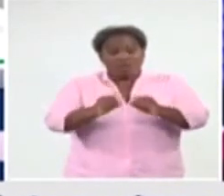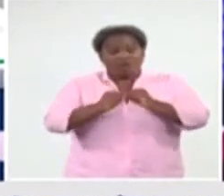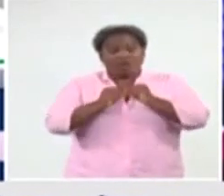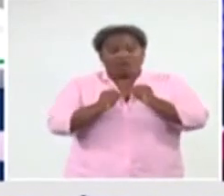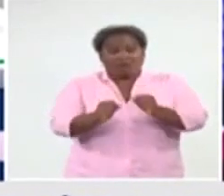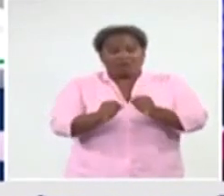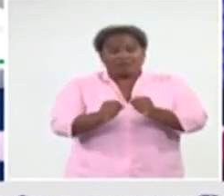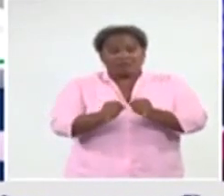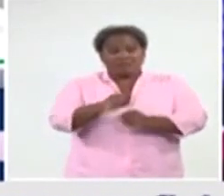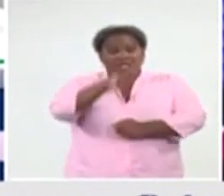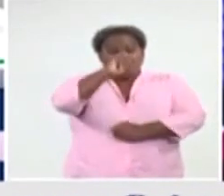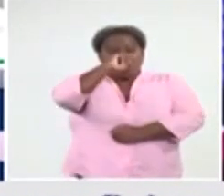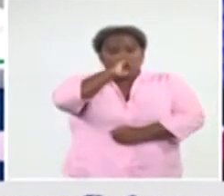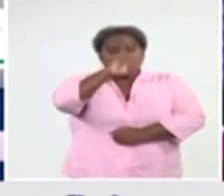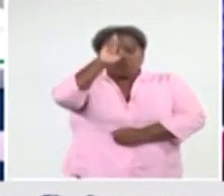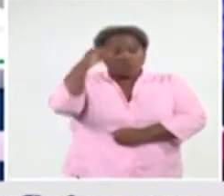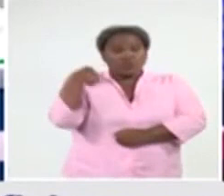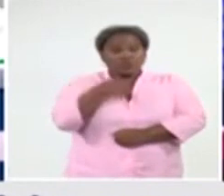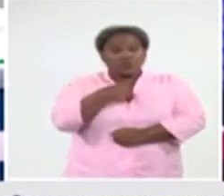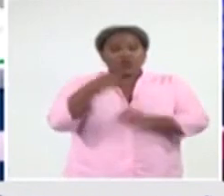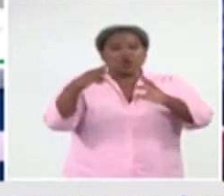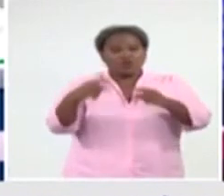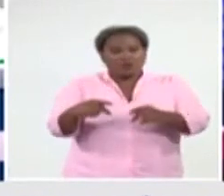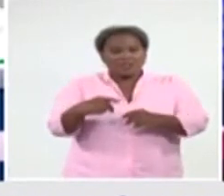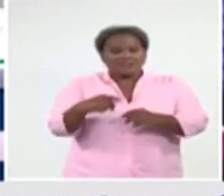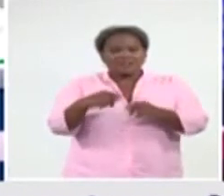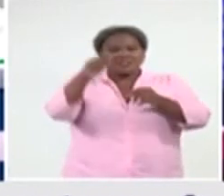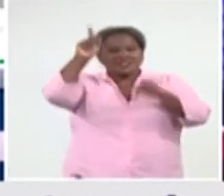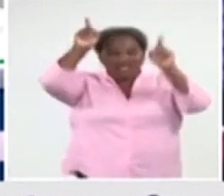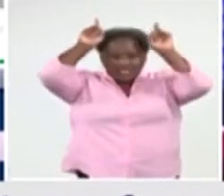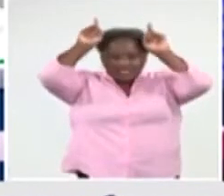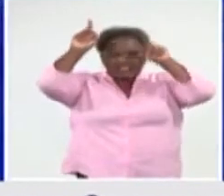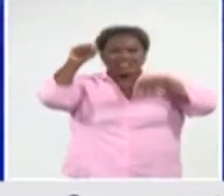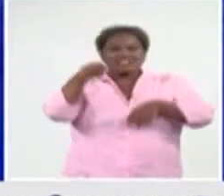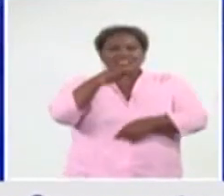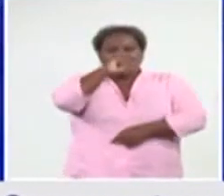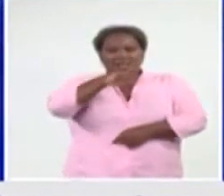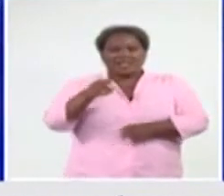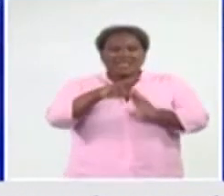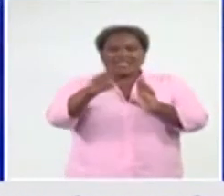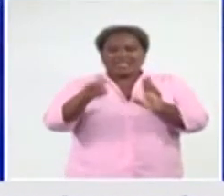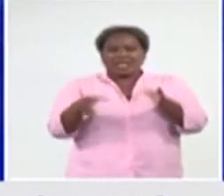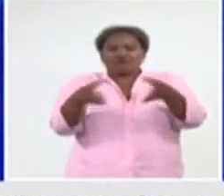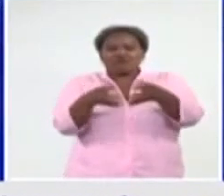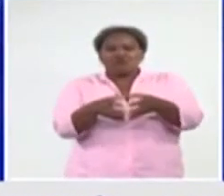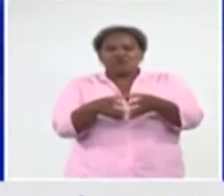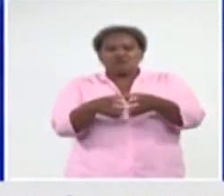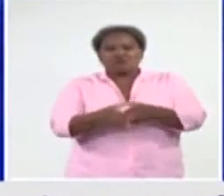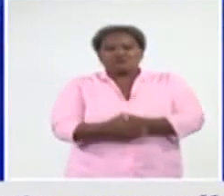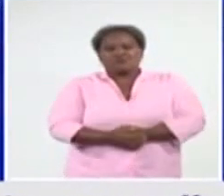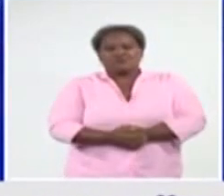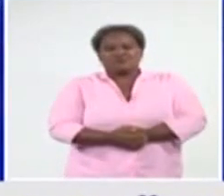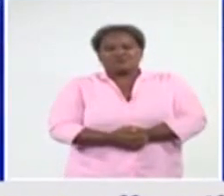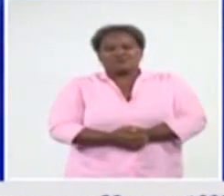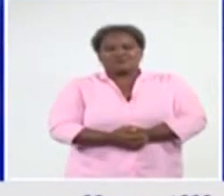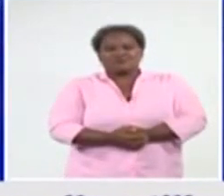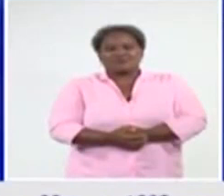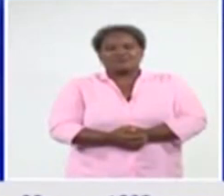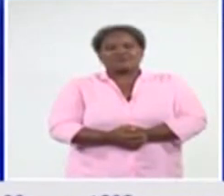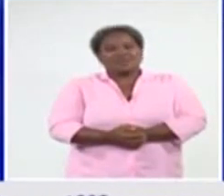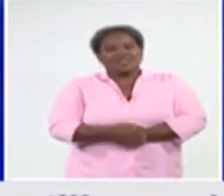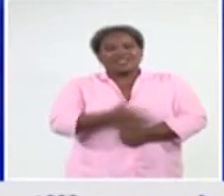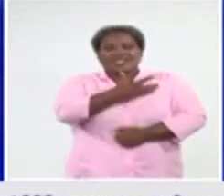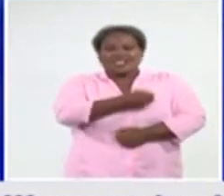vuelve Chamaquili en esta mañana de domingo a esta actualización informativa. Nos alegramos mucho, lo extrañábamos ya.